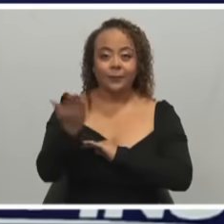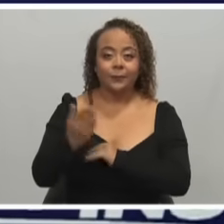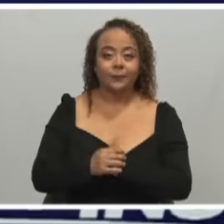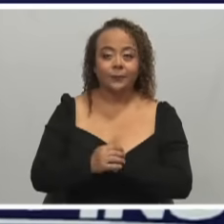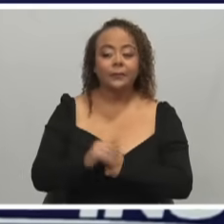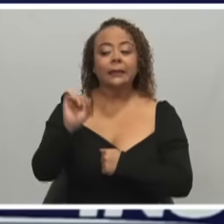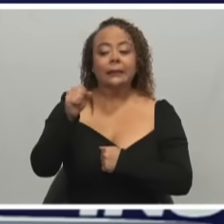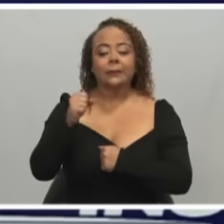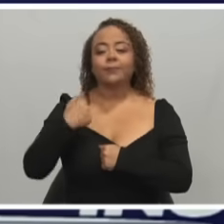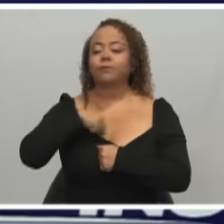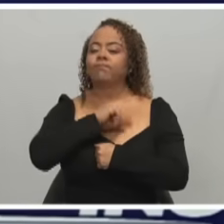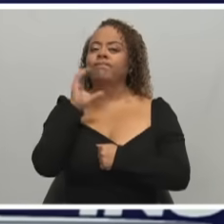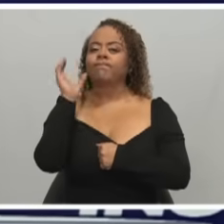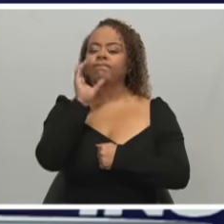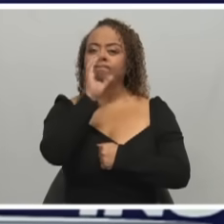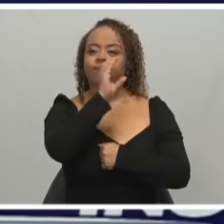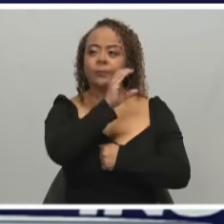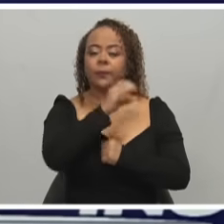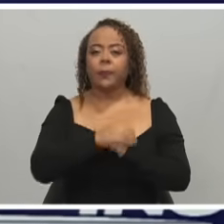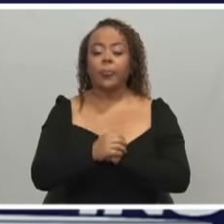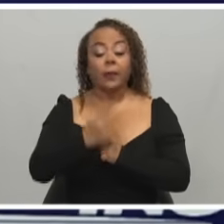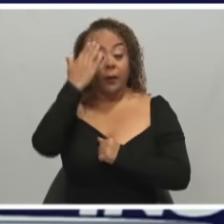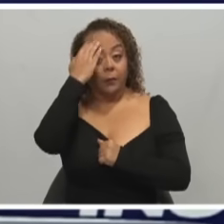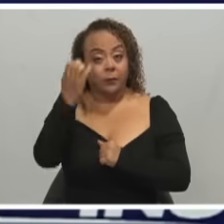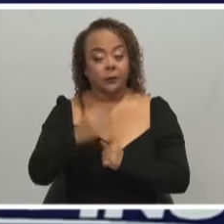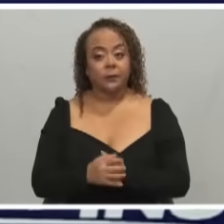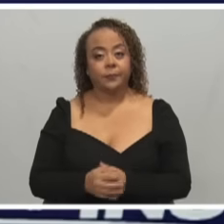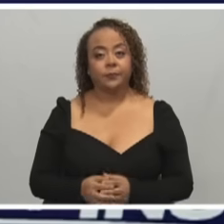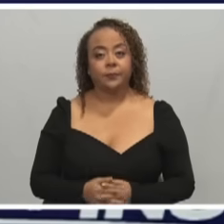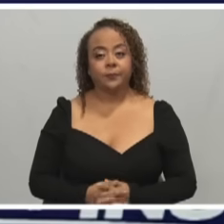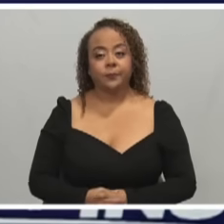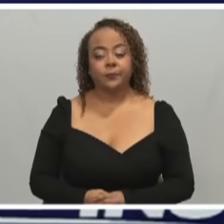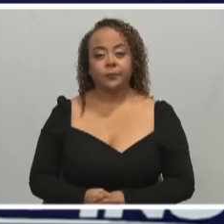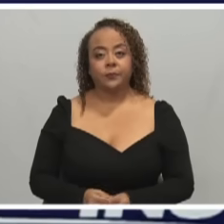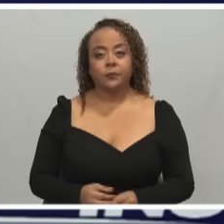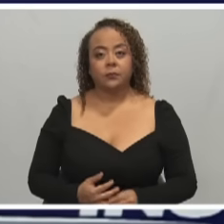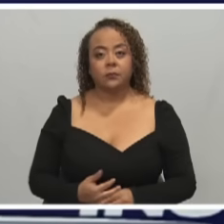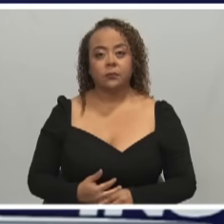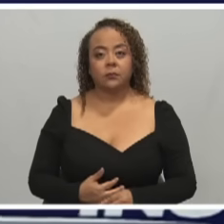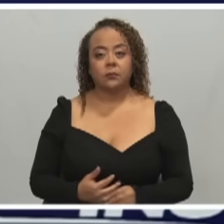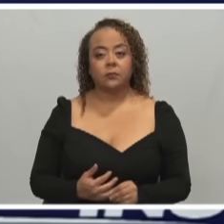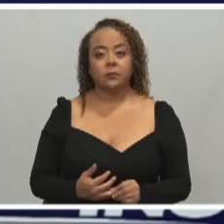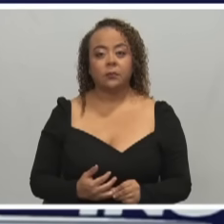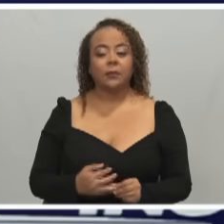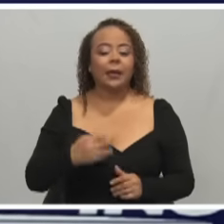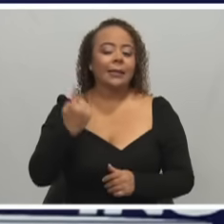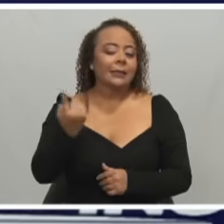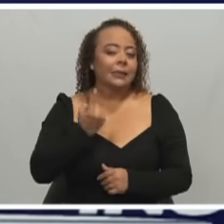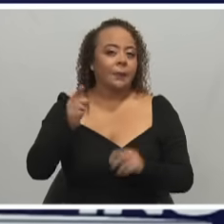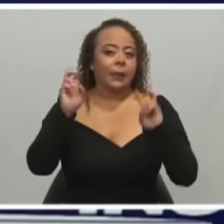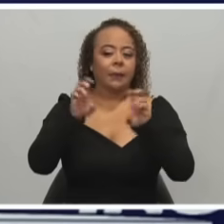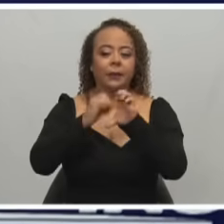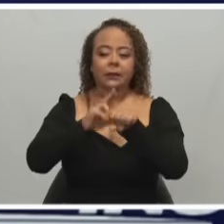si estamos en la búsqueda estamos en la búsqueda Más que nada porque siempre el tema selección los